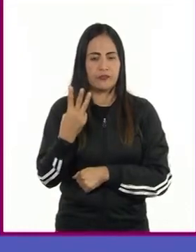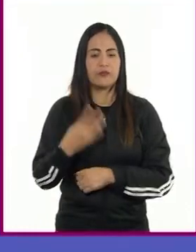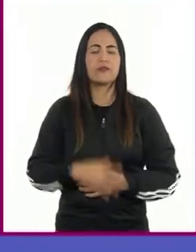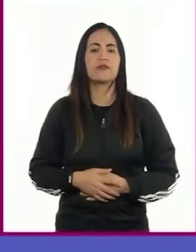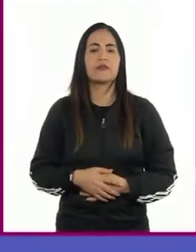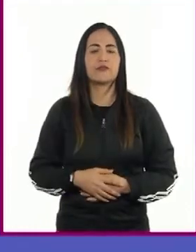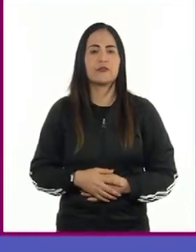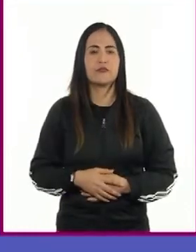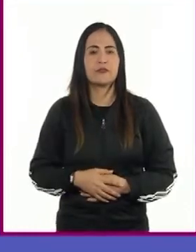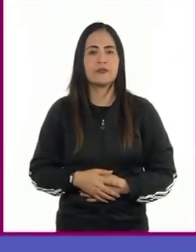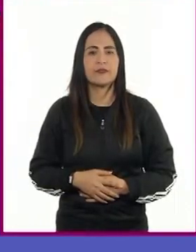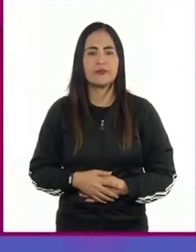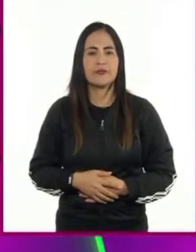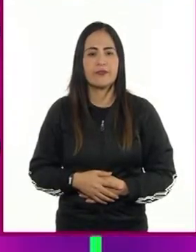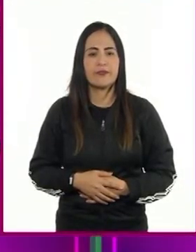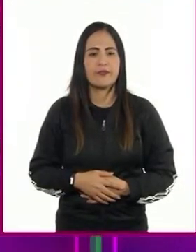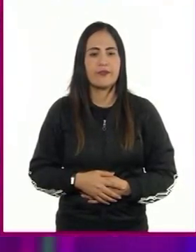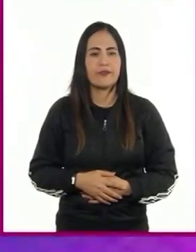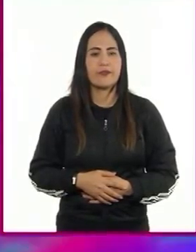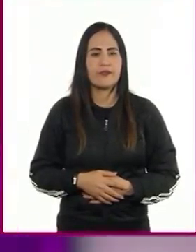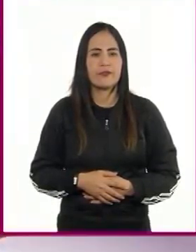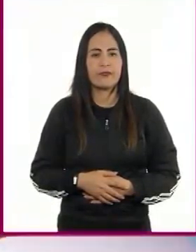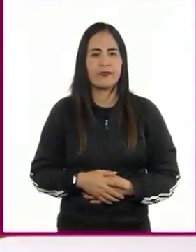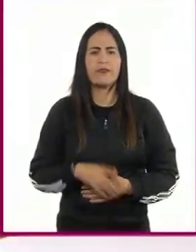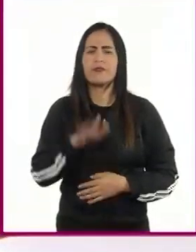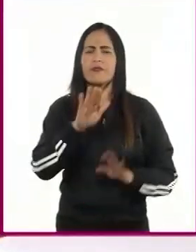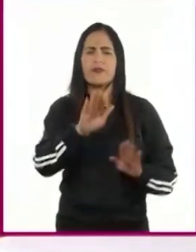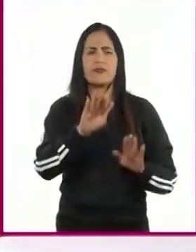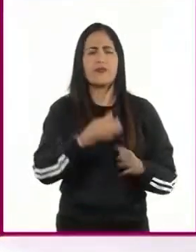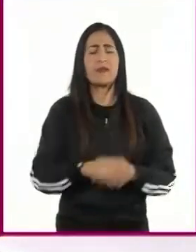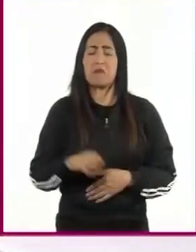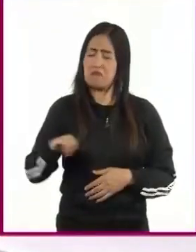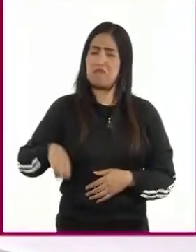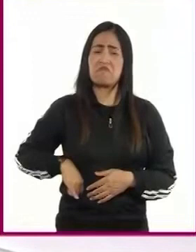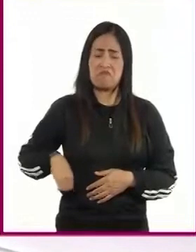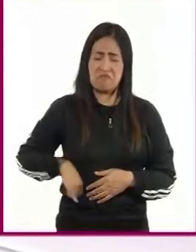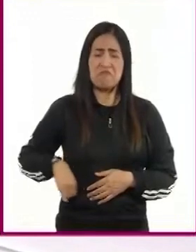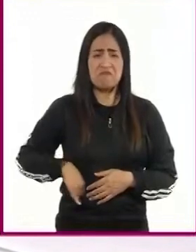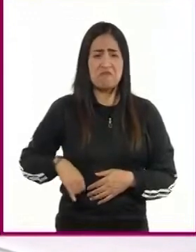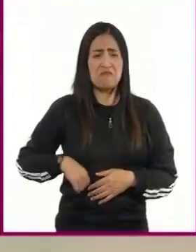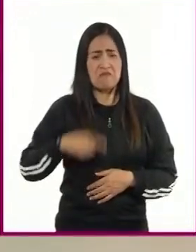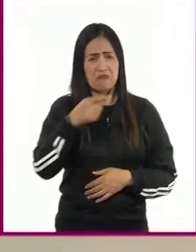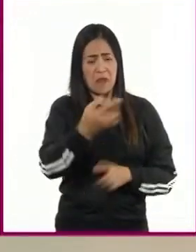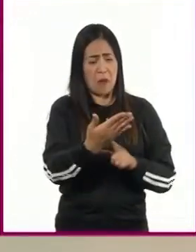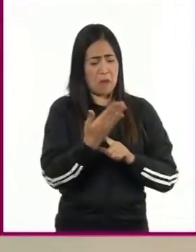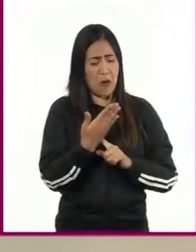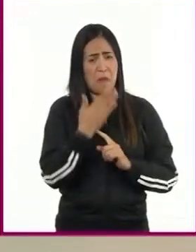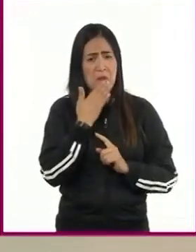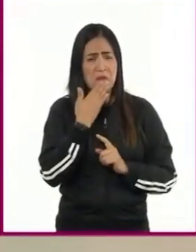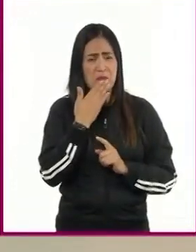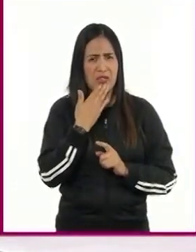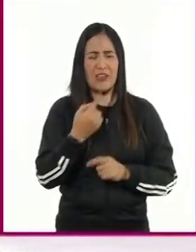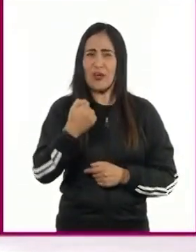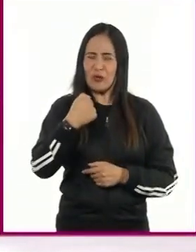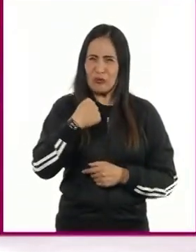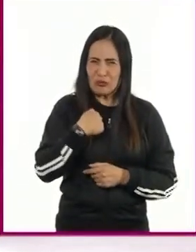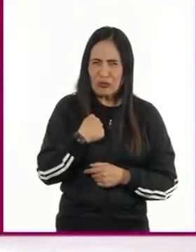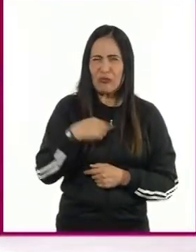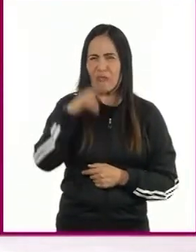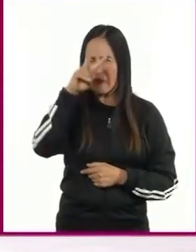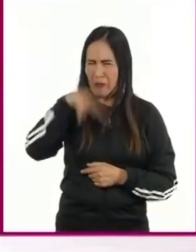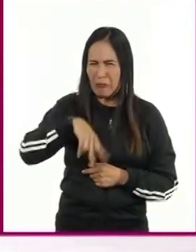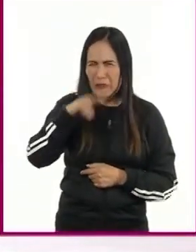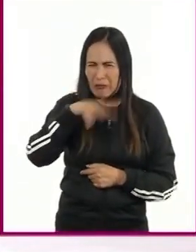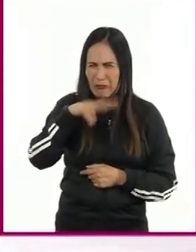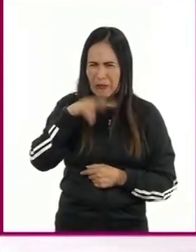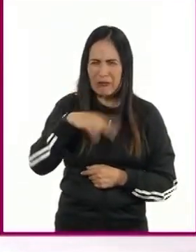entendido y asimilado correctamente. Profesora, qué interesante es todo esto que nos está compartiendo. No puedo creer que pensé que se